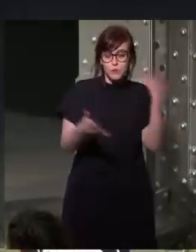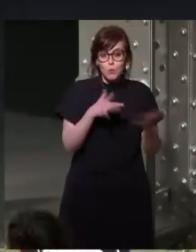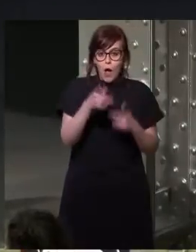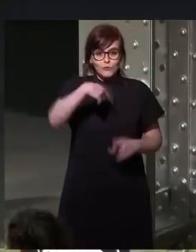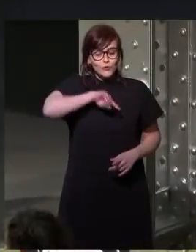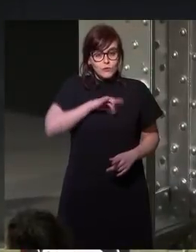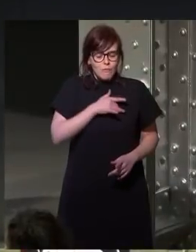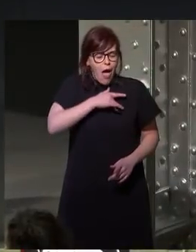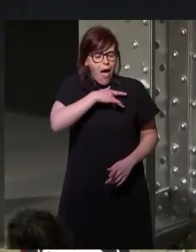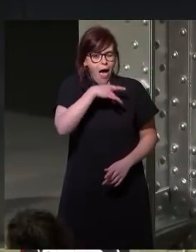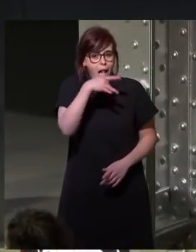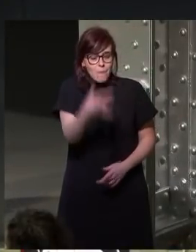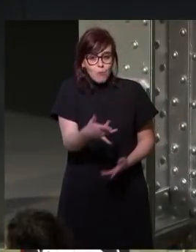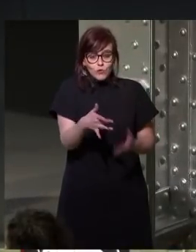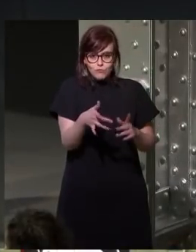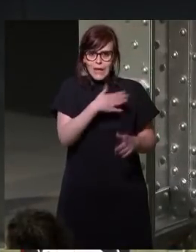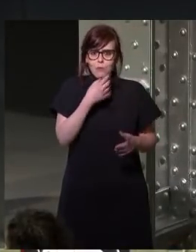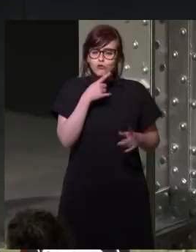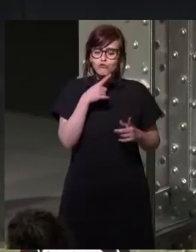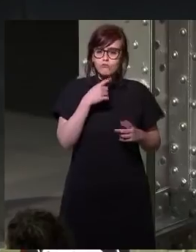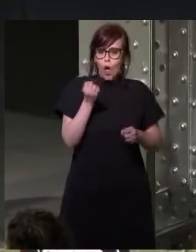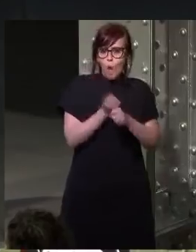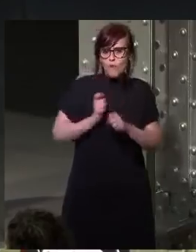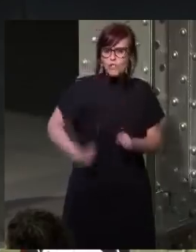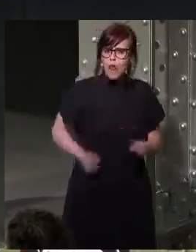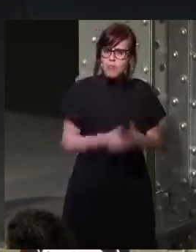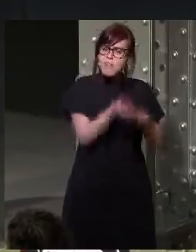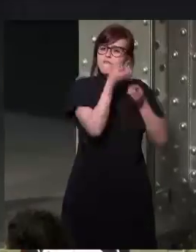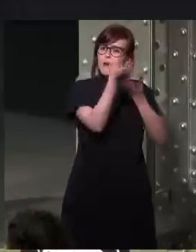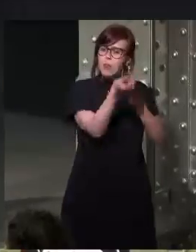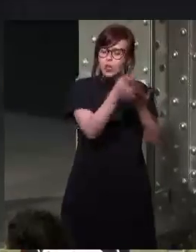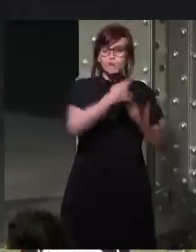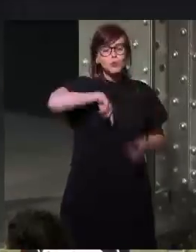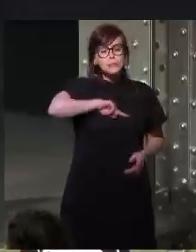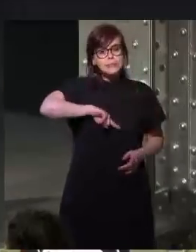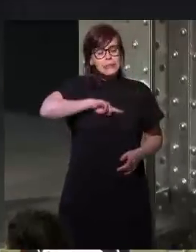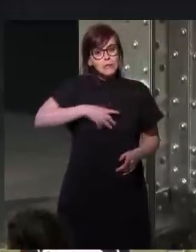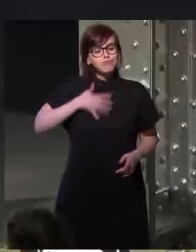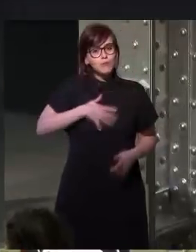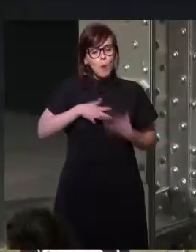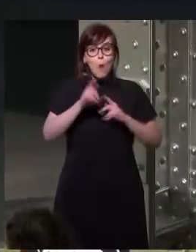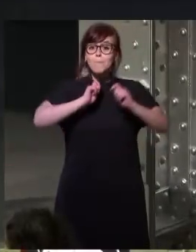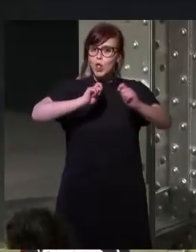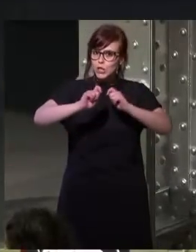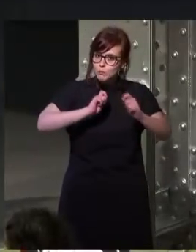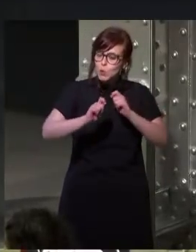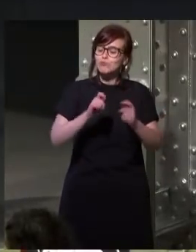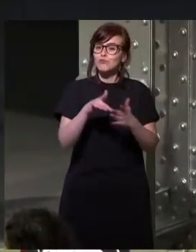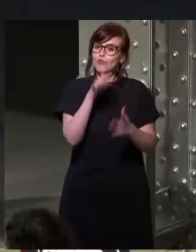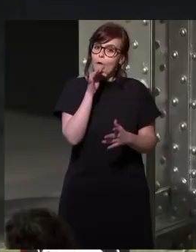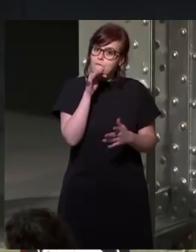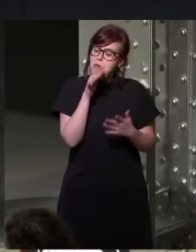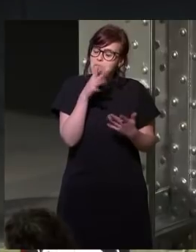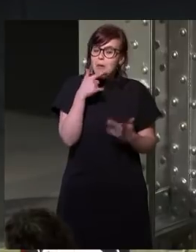amamos el oficio de informar, pues nos reconforta pensar que, bueno, que todavía el periodismo está en algunas